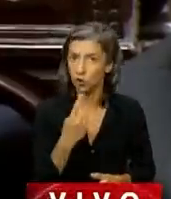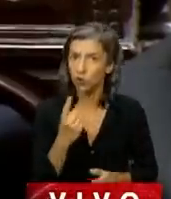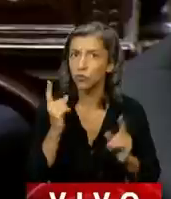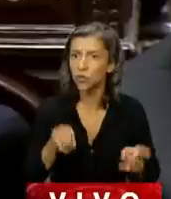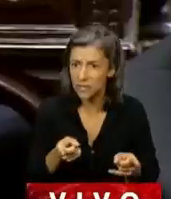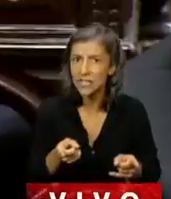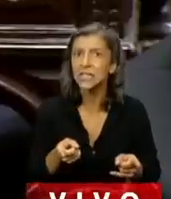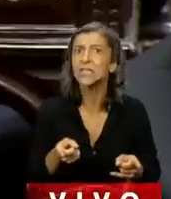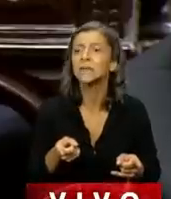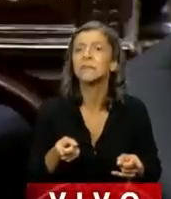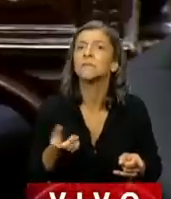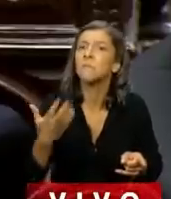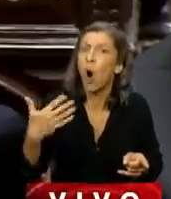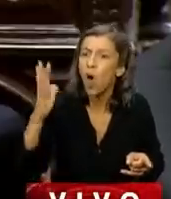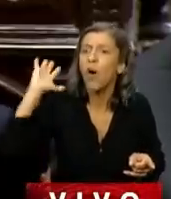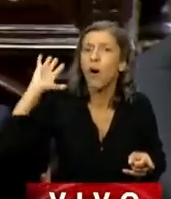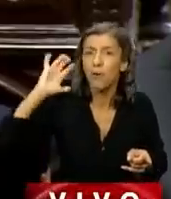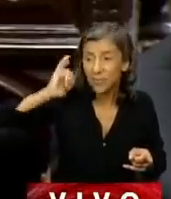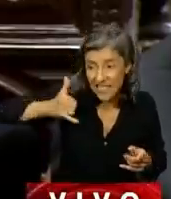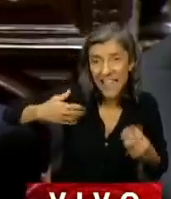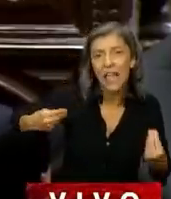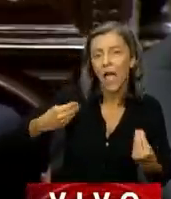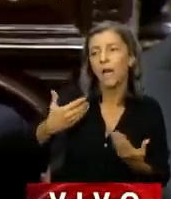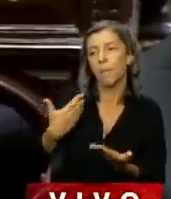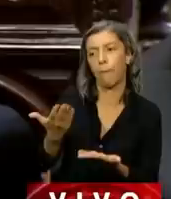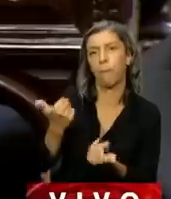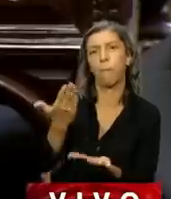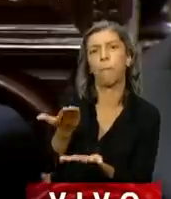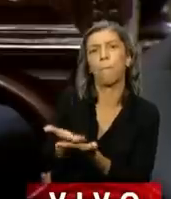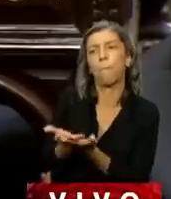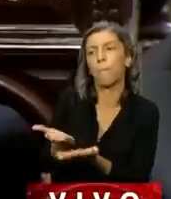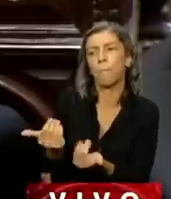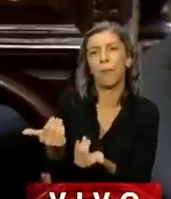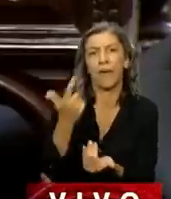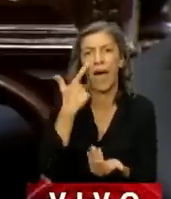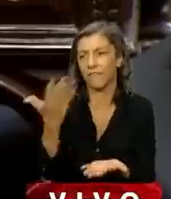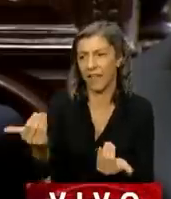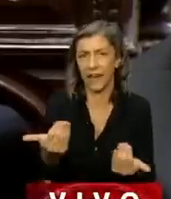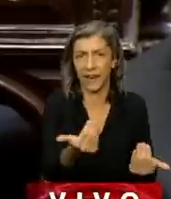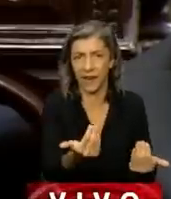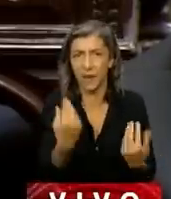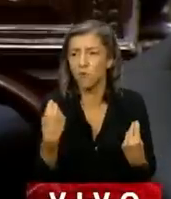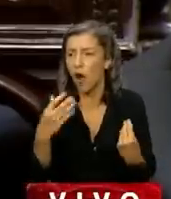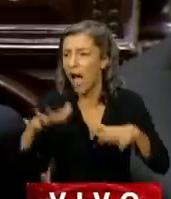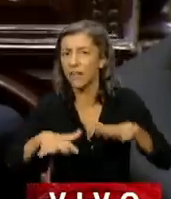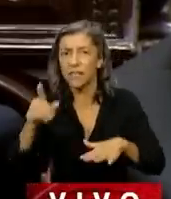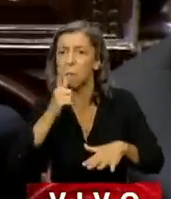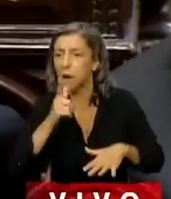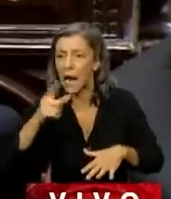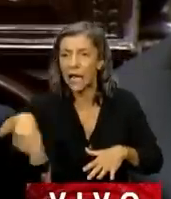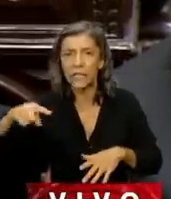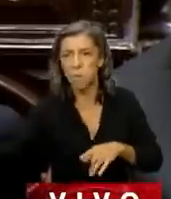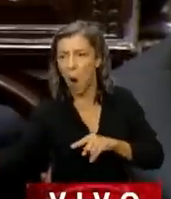pedirles que para reordenar y buscar certidumbre no se empujen entre ustedes. El